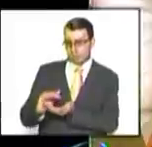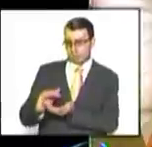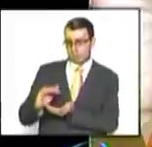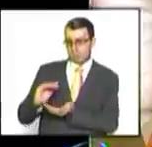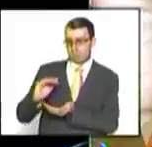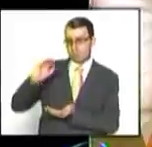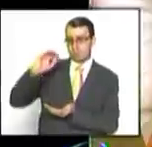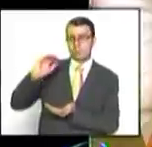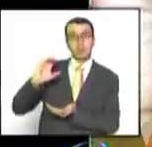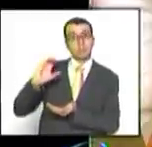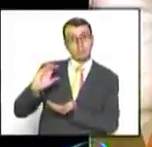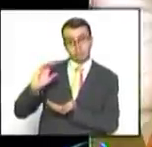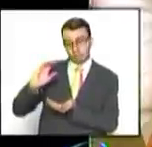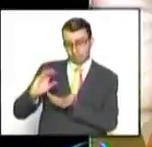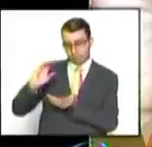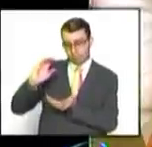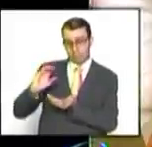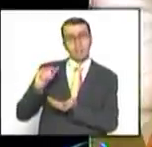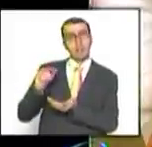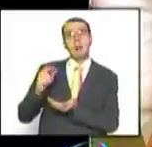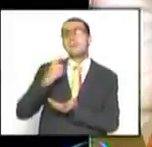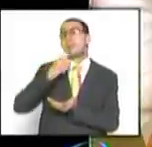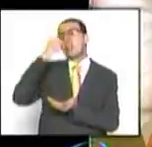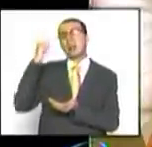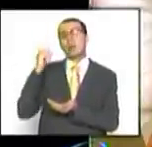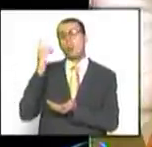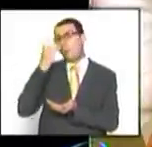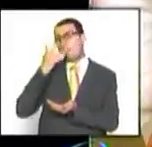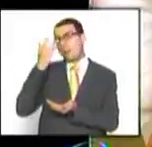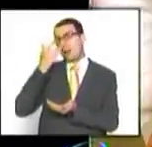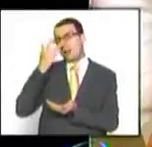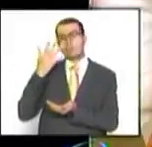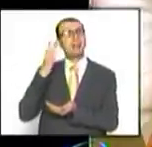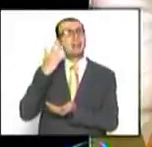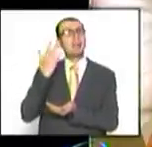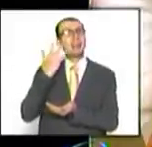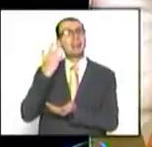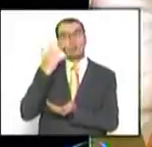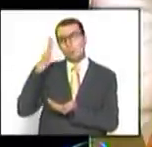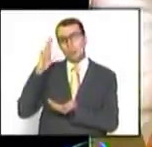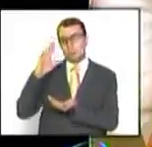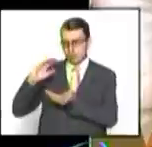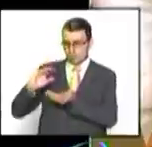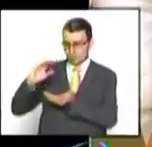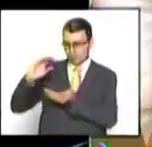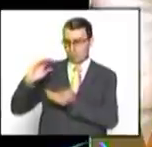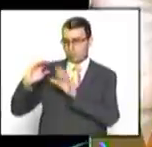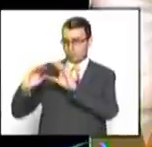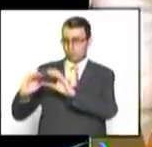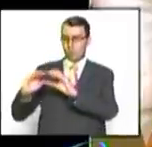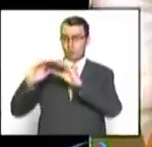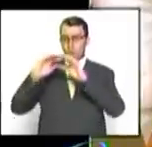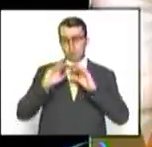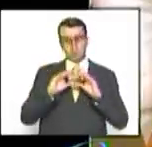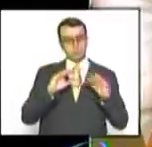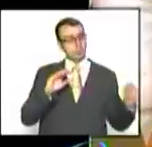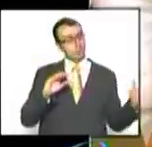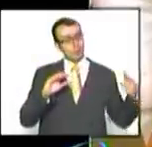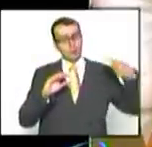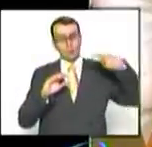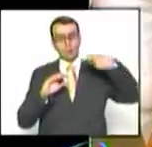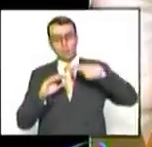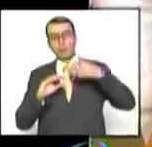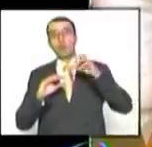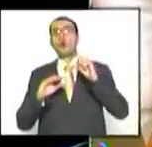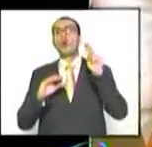Ese sobrenadante se le mezcla una porción de ozono y ese es el que finalmente se aplica en la